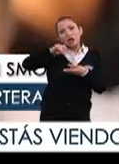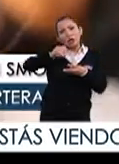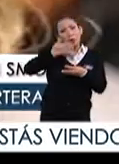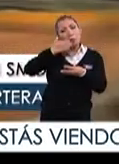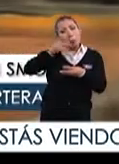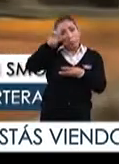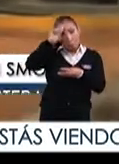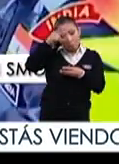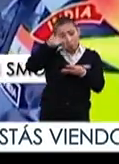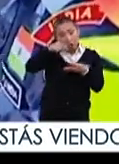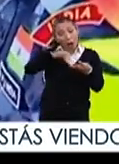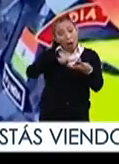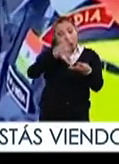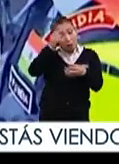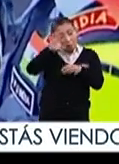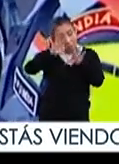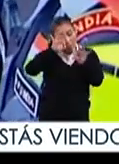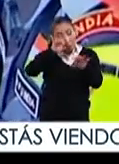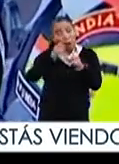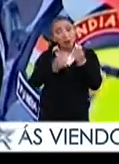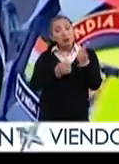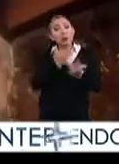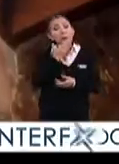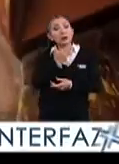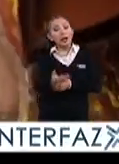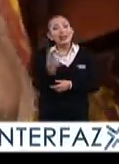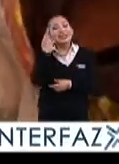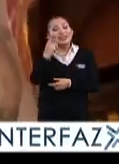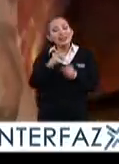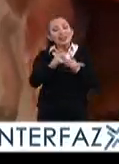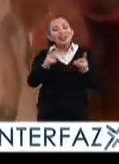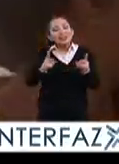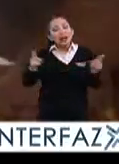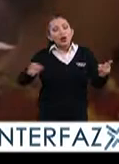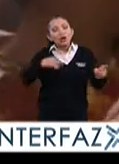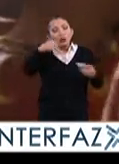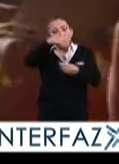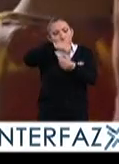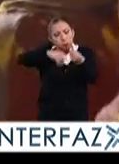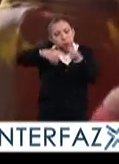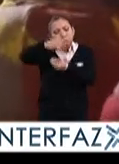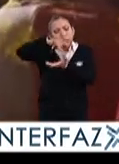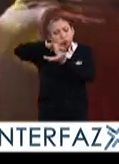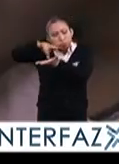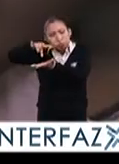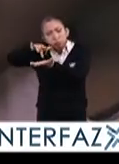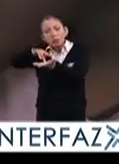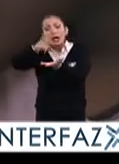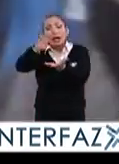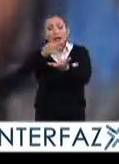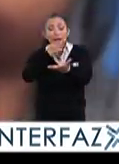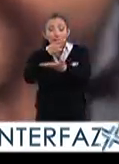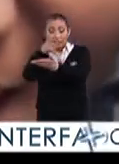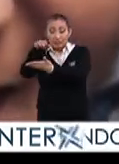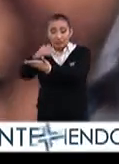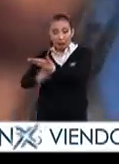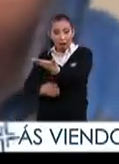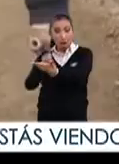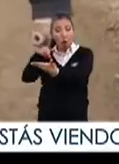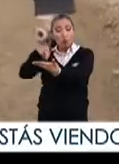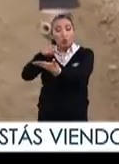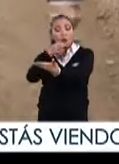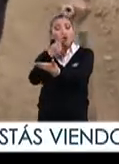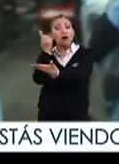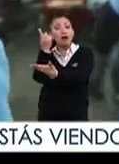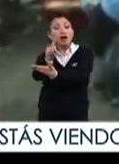buenas propuestas, y el desarrollo sostenible, que también es otra declaración que tiene la ONU,